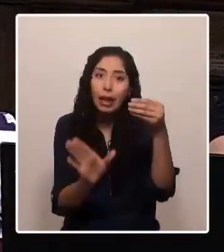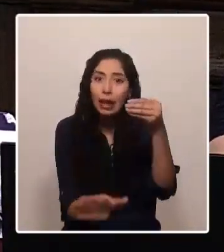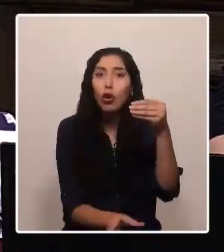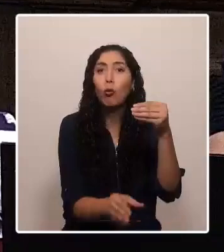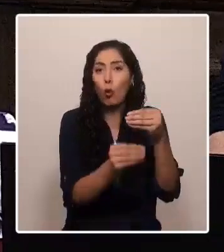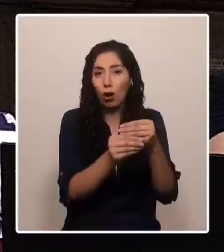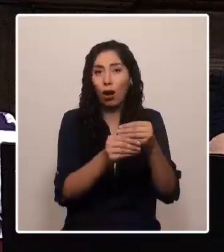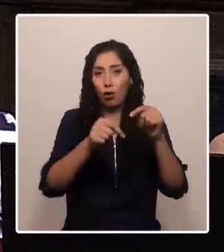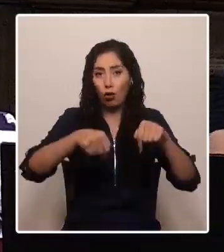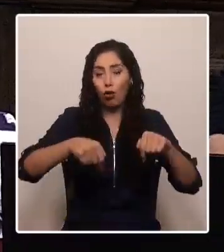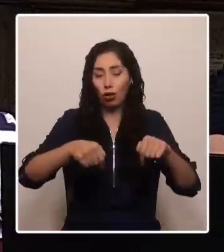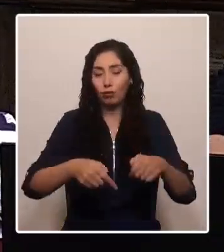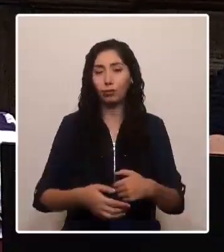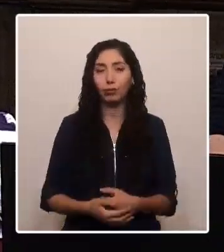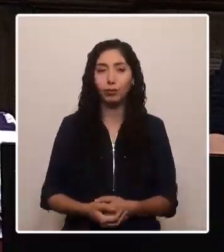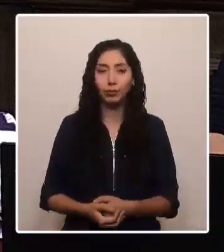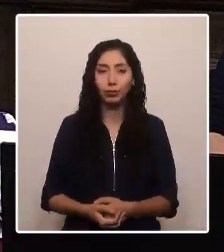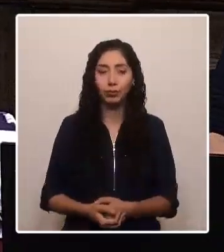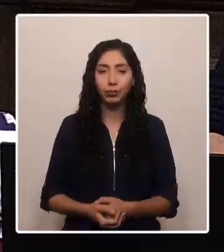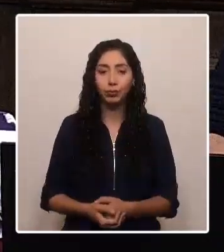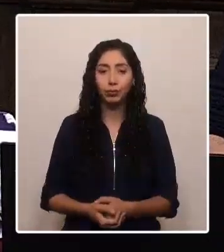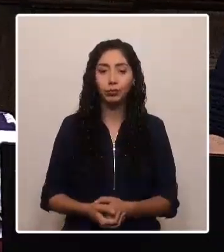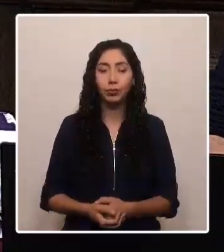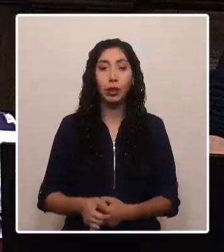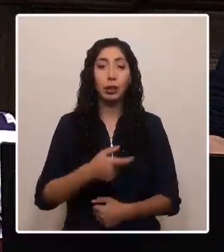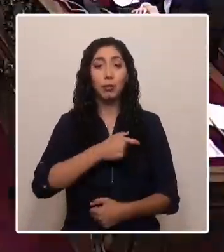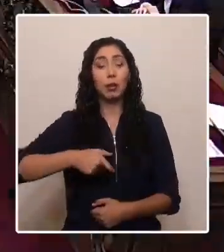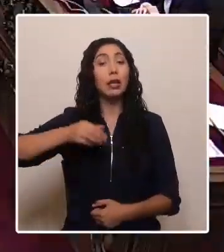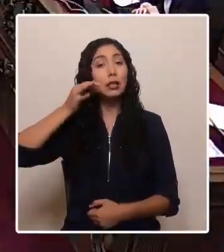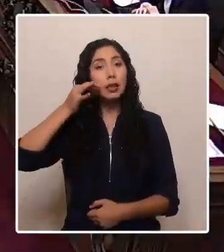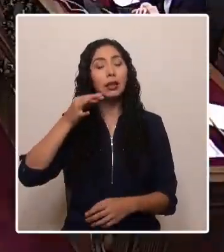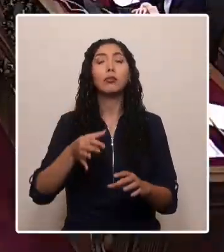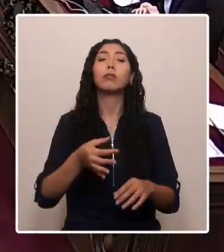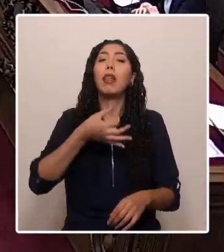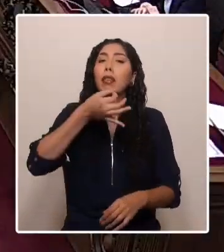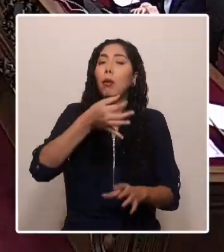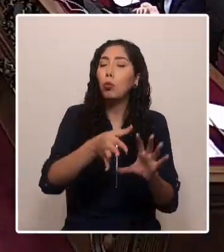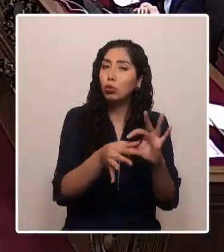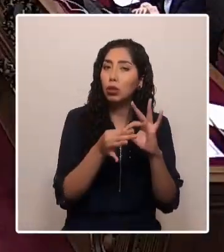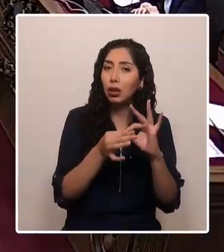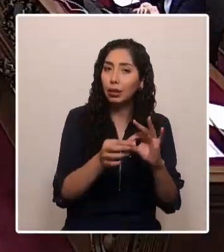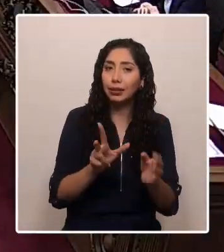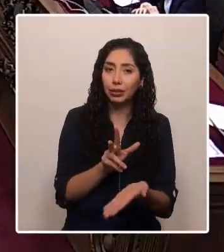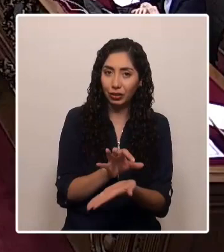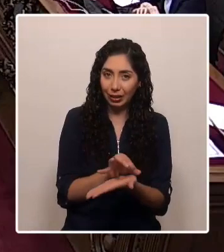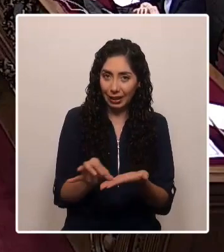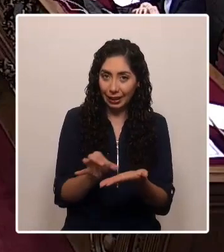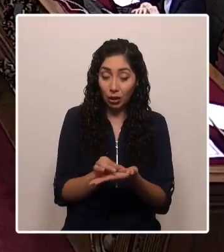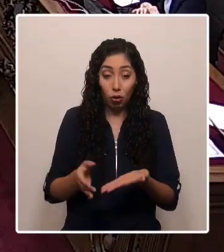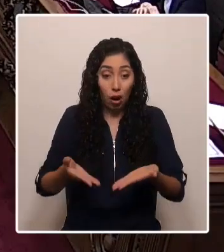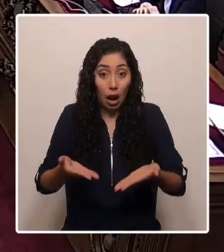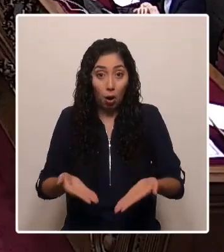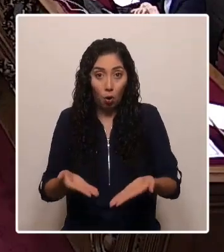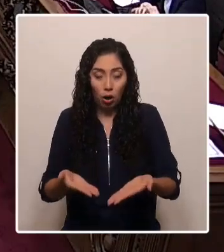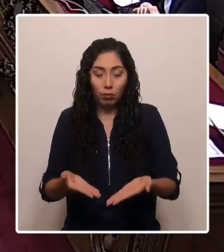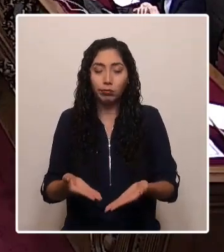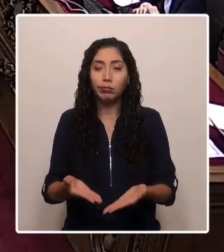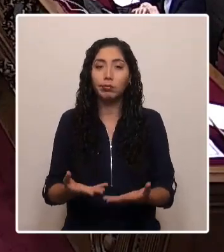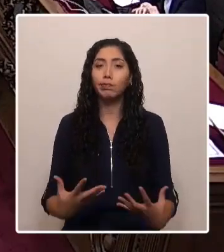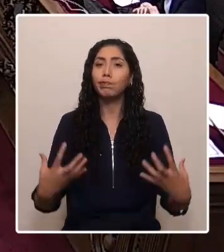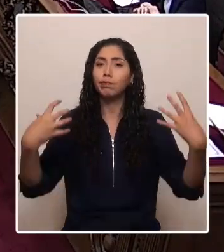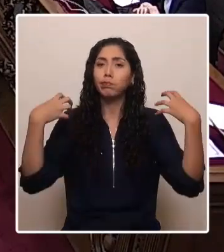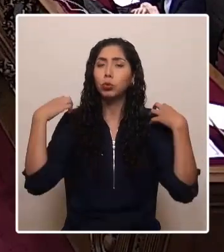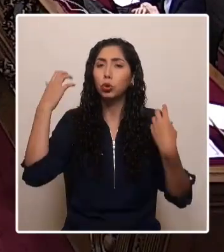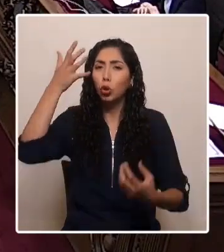sesión de hoy. Muchas gracias, señor secretario. Entonces, vamos a dar palabra a la coordinación de